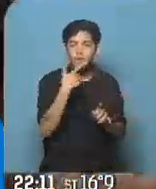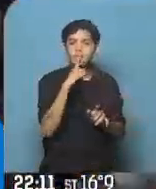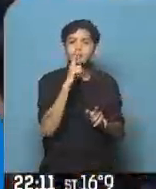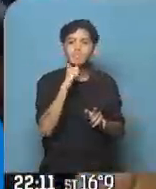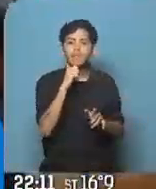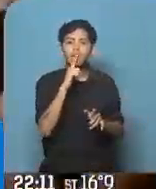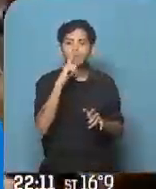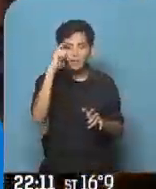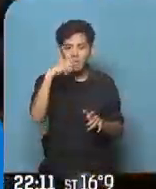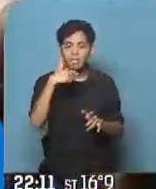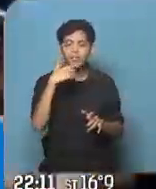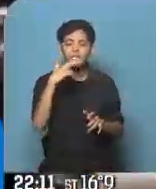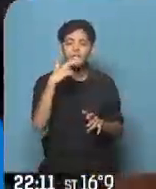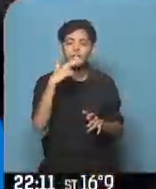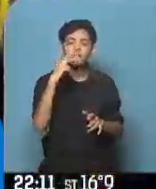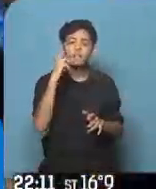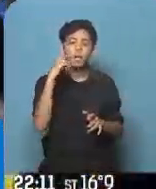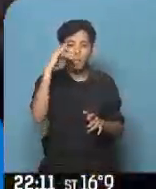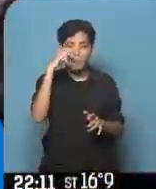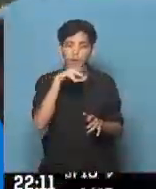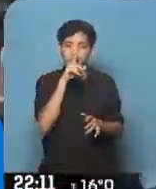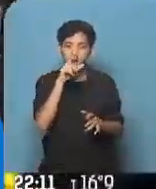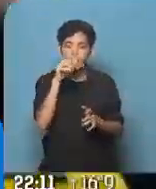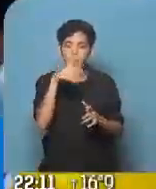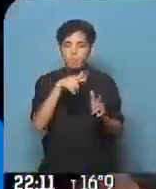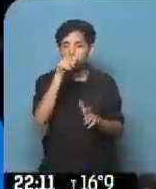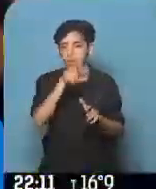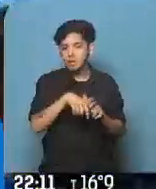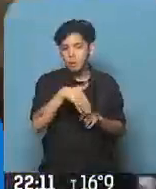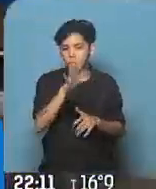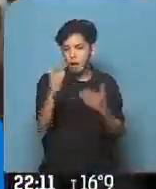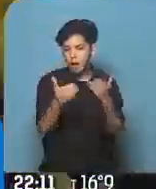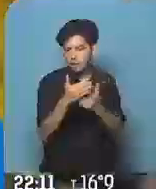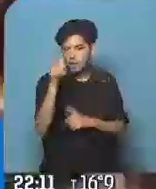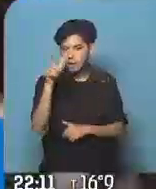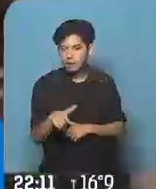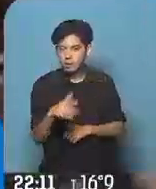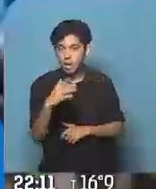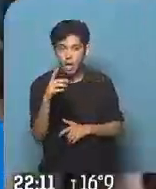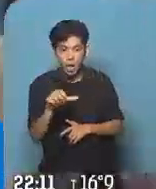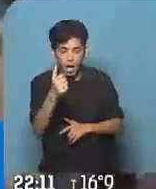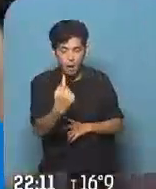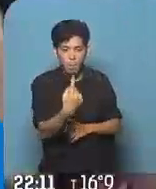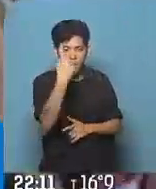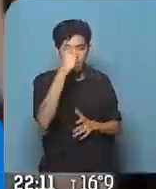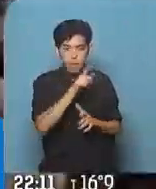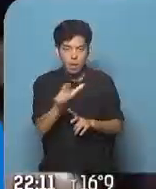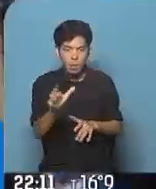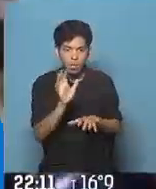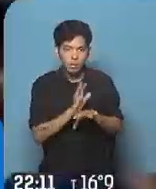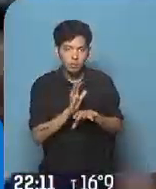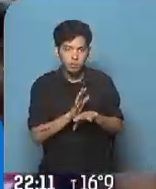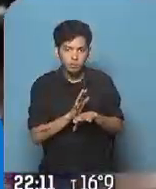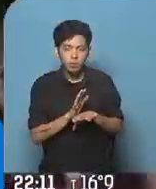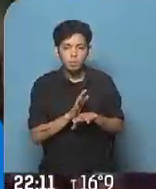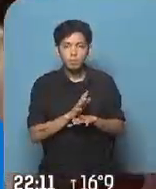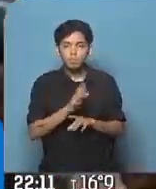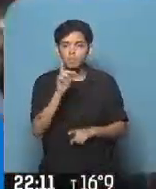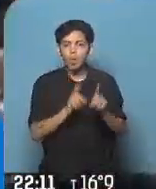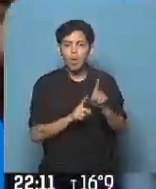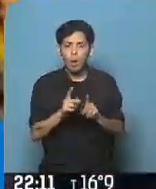la que hicieron los más allegados a Bolsonaro, que dijeron, bueno, ahora ganamos en primera vuelta, fue la respuesta que dieron algunos de sus